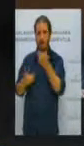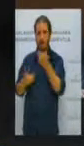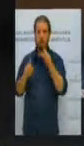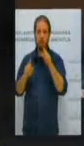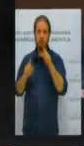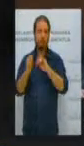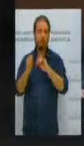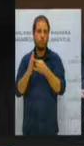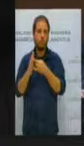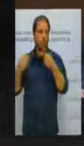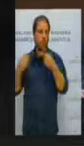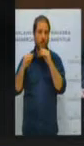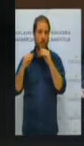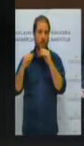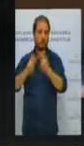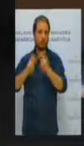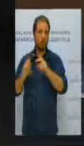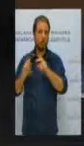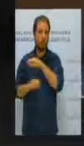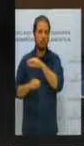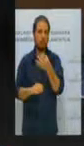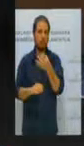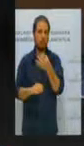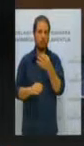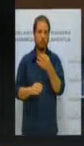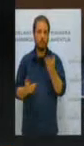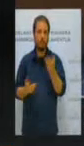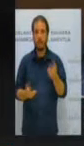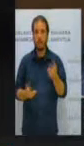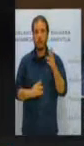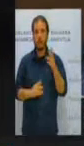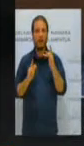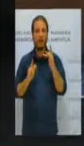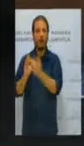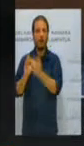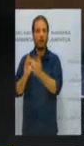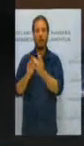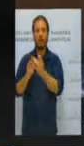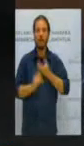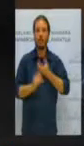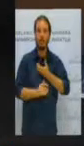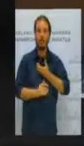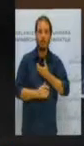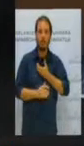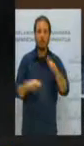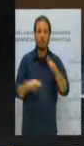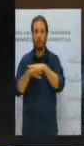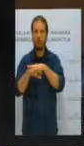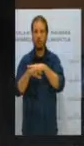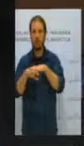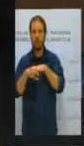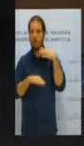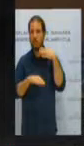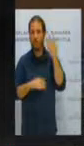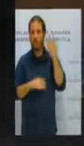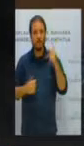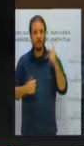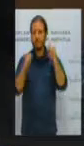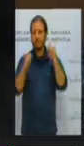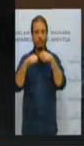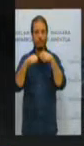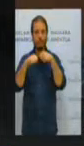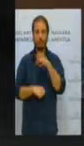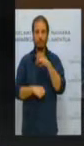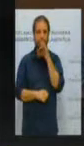desarrollado contactos, lo sabemos, entre los ayuntamientos correspondientes y el Gobierno de Navarra, pero el hecho es que todavía no hay un acuerdo. Por todo